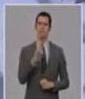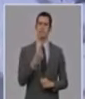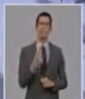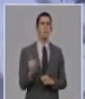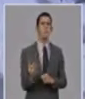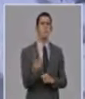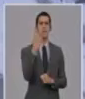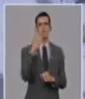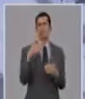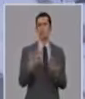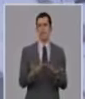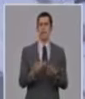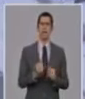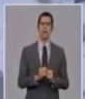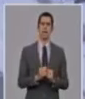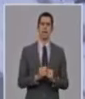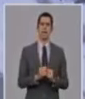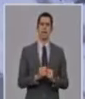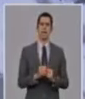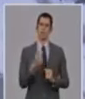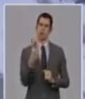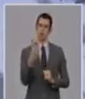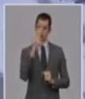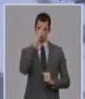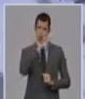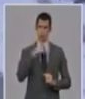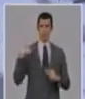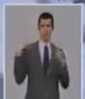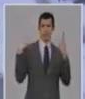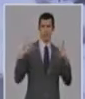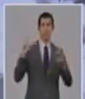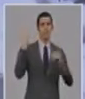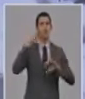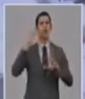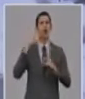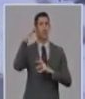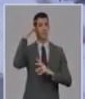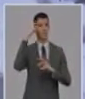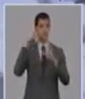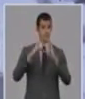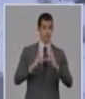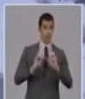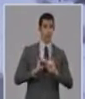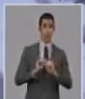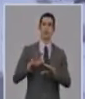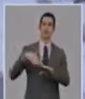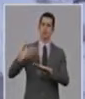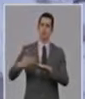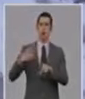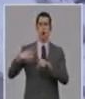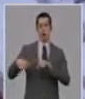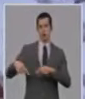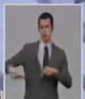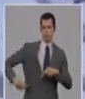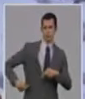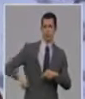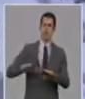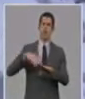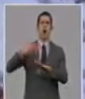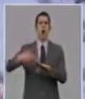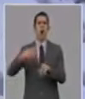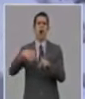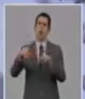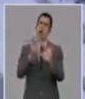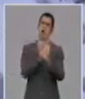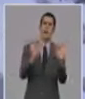2 especialistas de neurología, nefrología, se va a evaluar por los especialistas de respiratorio de nuestro hospital y además ya después que tengan hecho